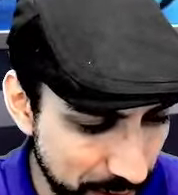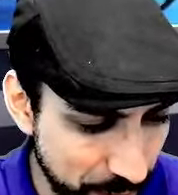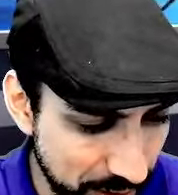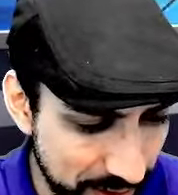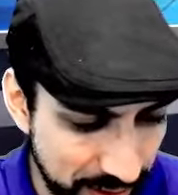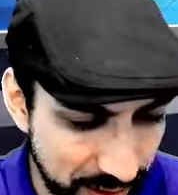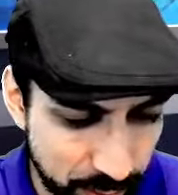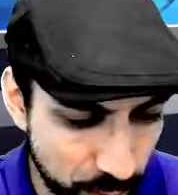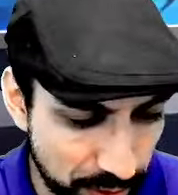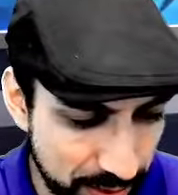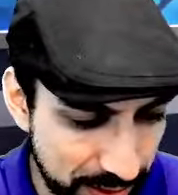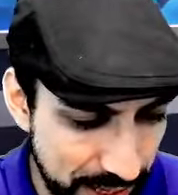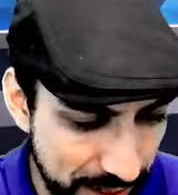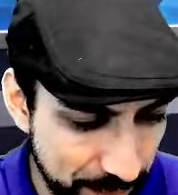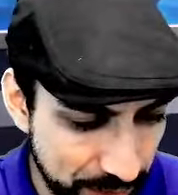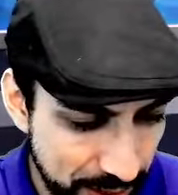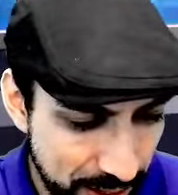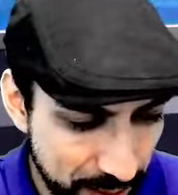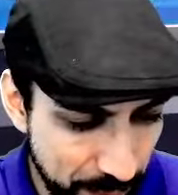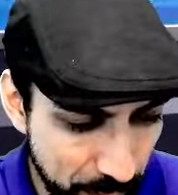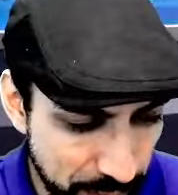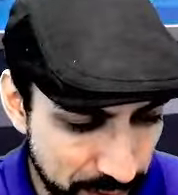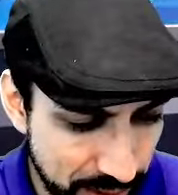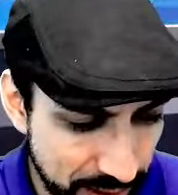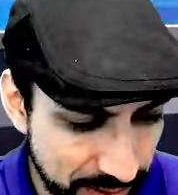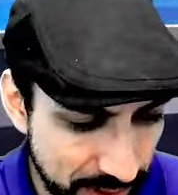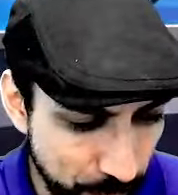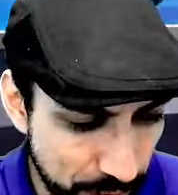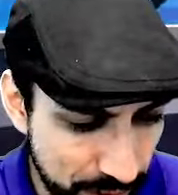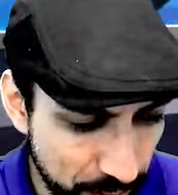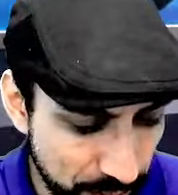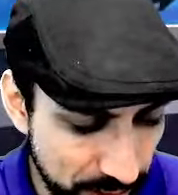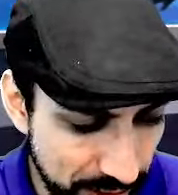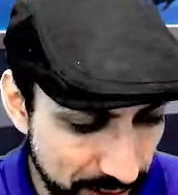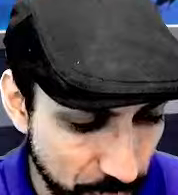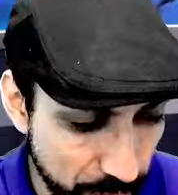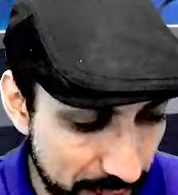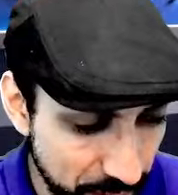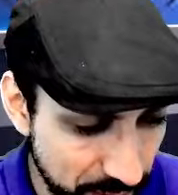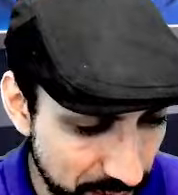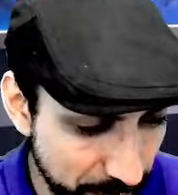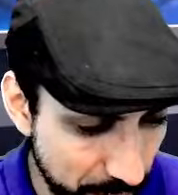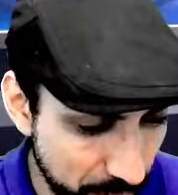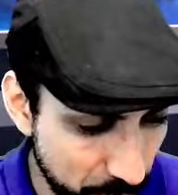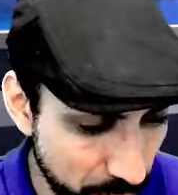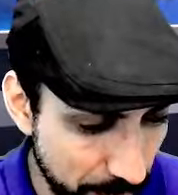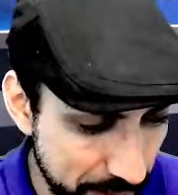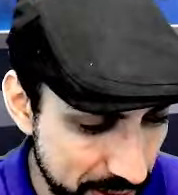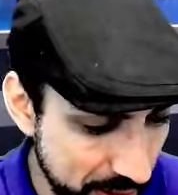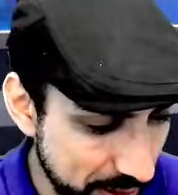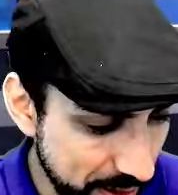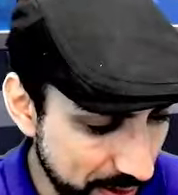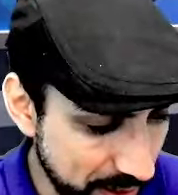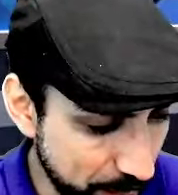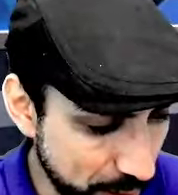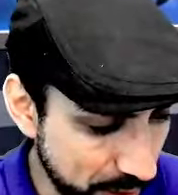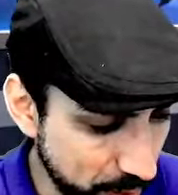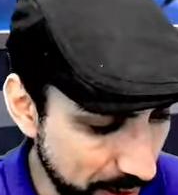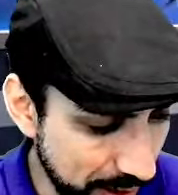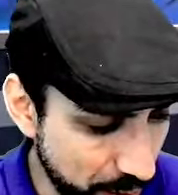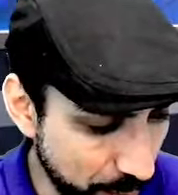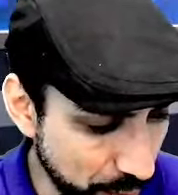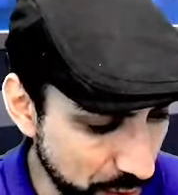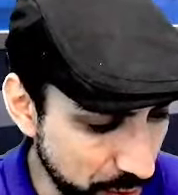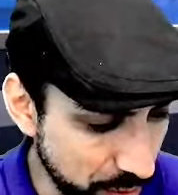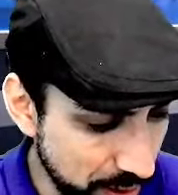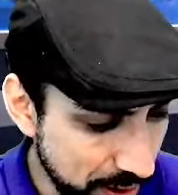realidad porque no están entendiendo absolutamente nada, pero eso sí, están apoyando estos paros, están apoyando a Norma Piña, están apoyando